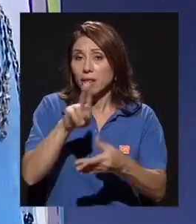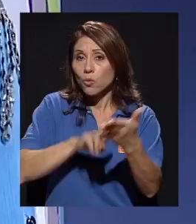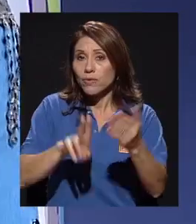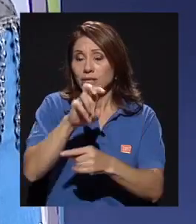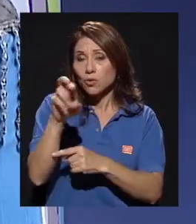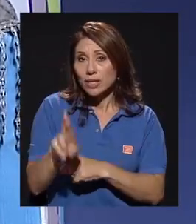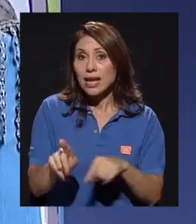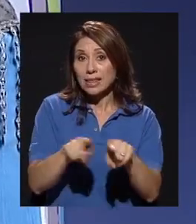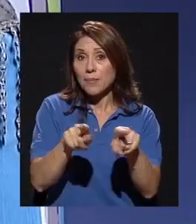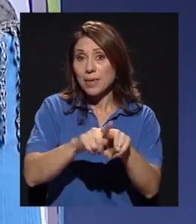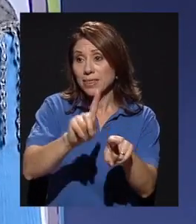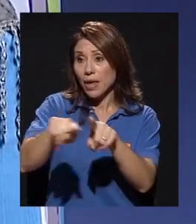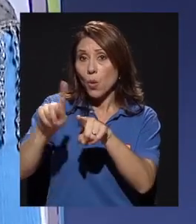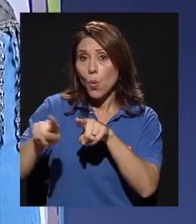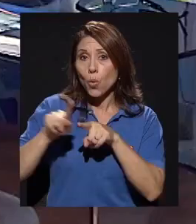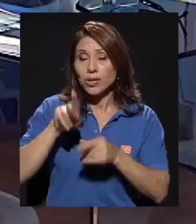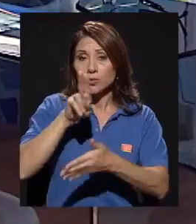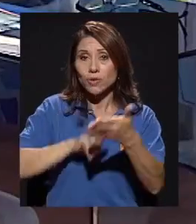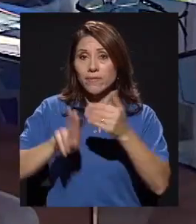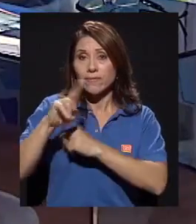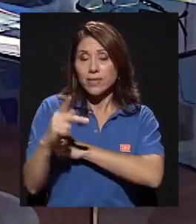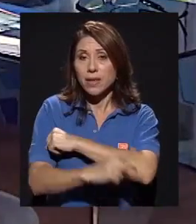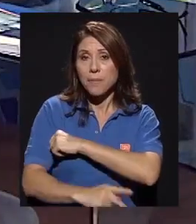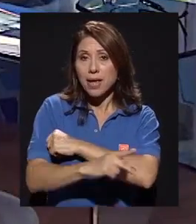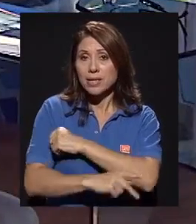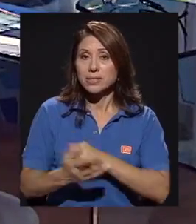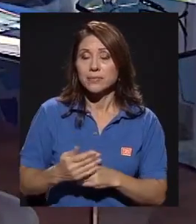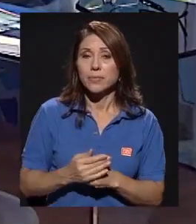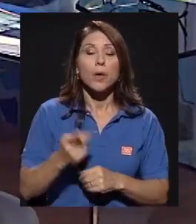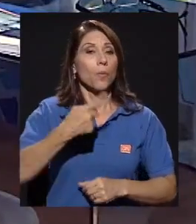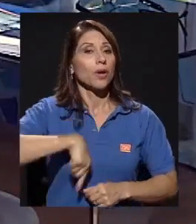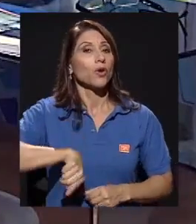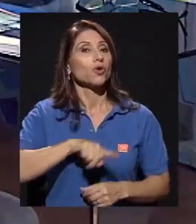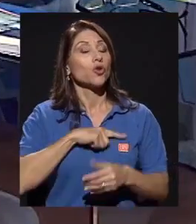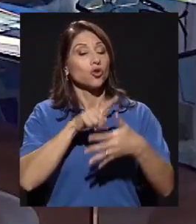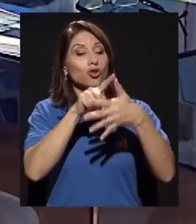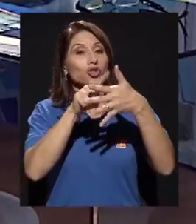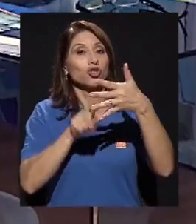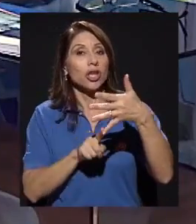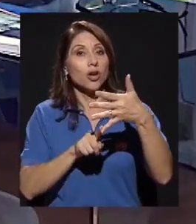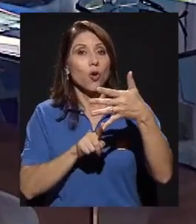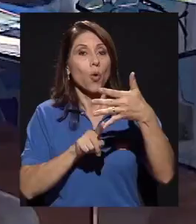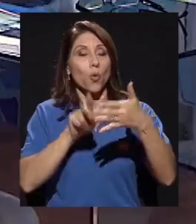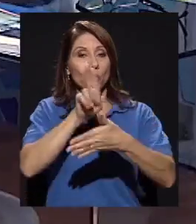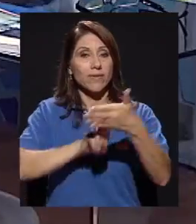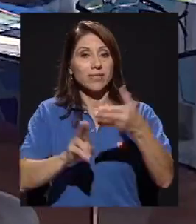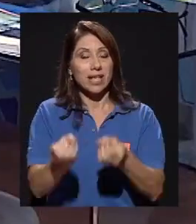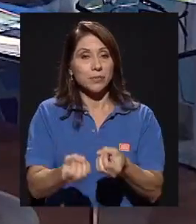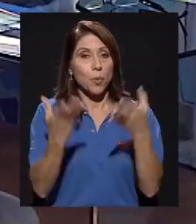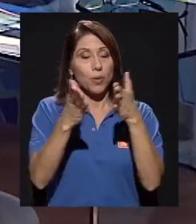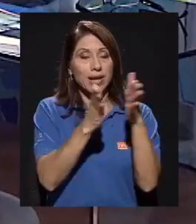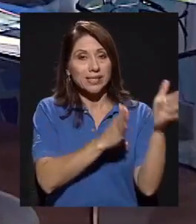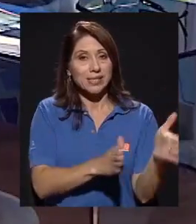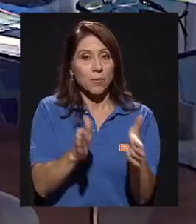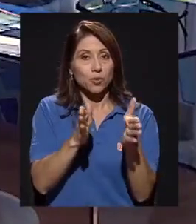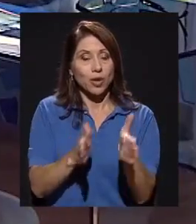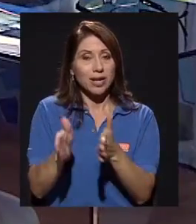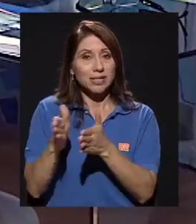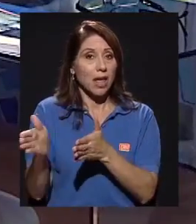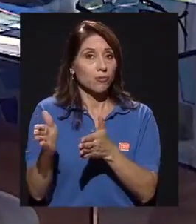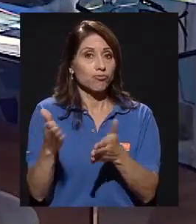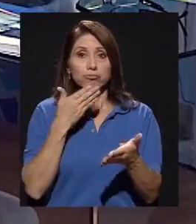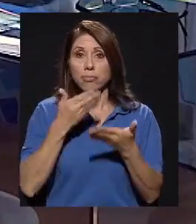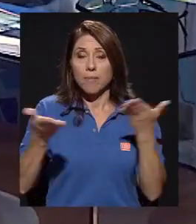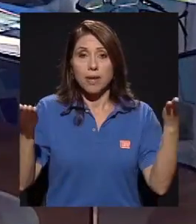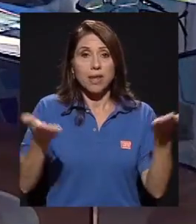sino de otras universidades del país bueno este estamos organizando las cinco universidades públicas del país Así es que bienvenidas